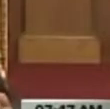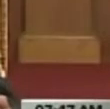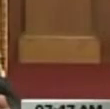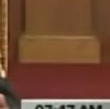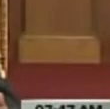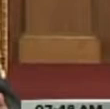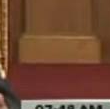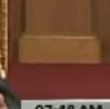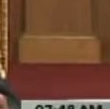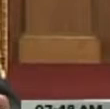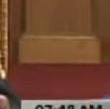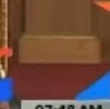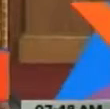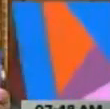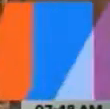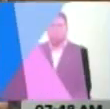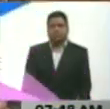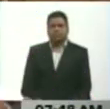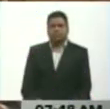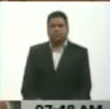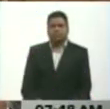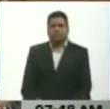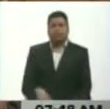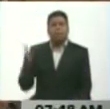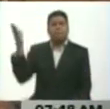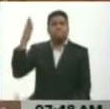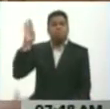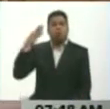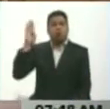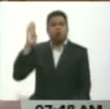Estaban de Bogotá, Madrid, Miami.